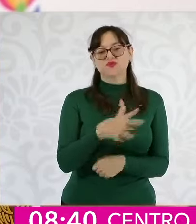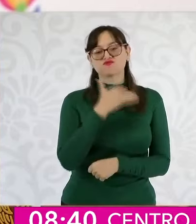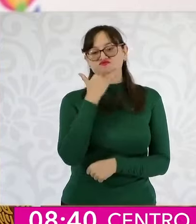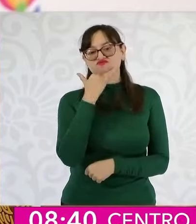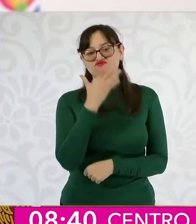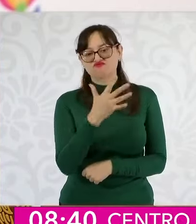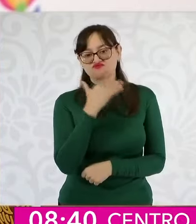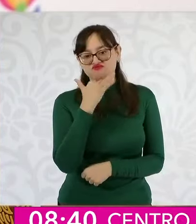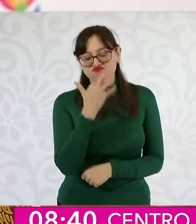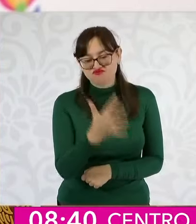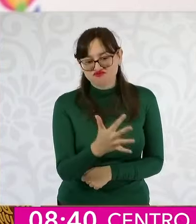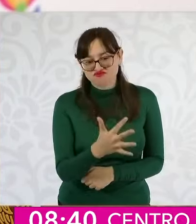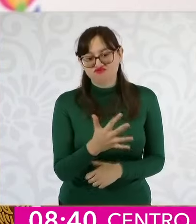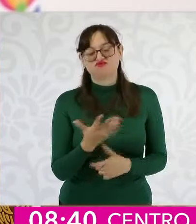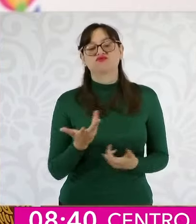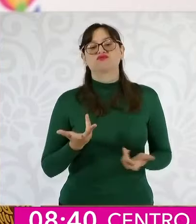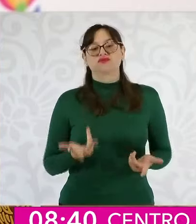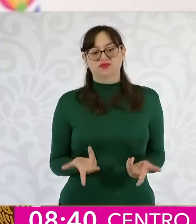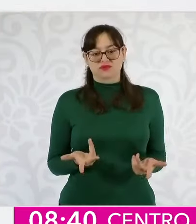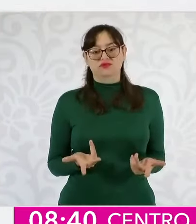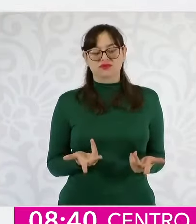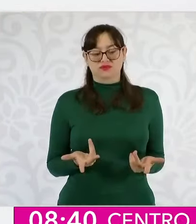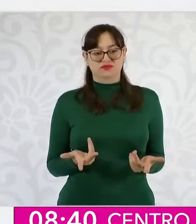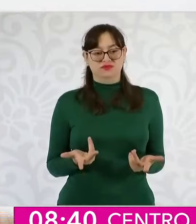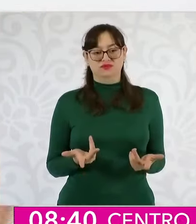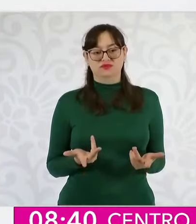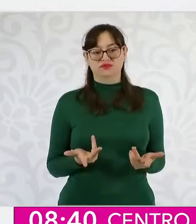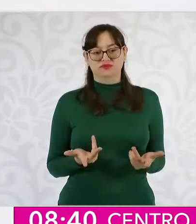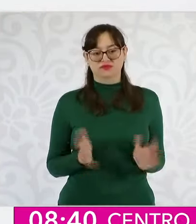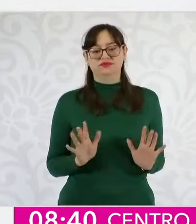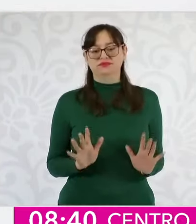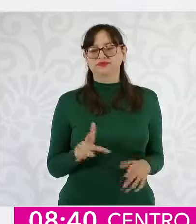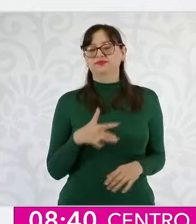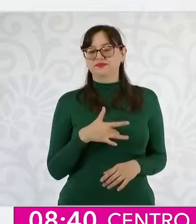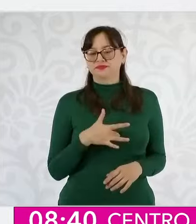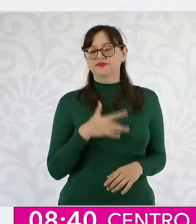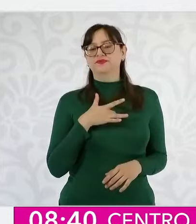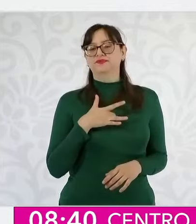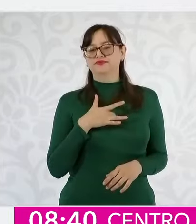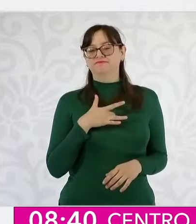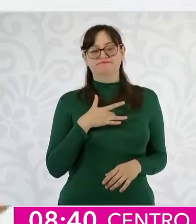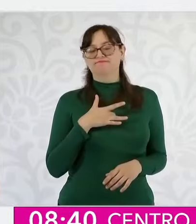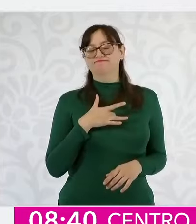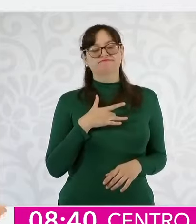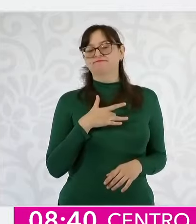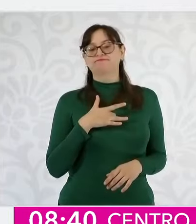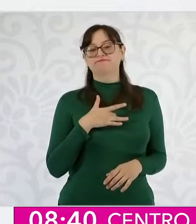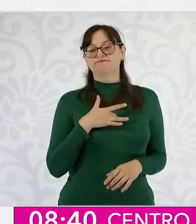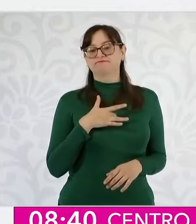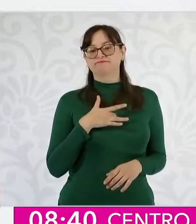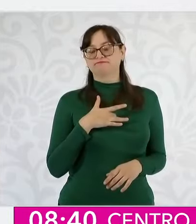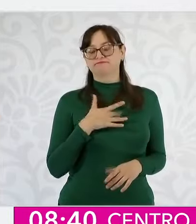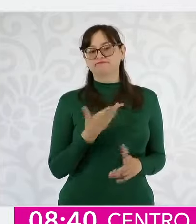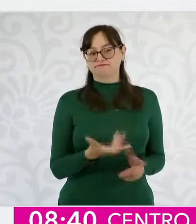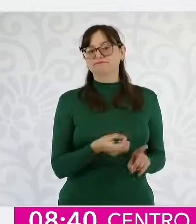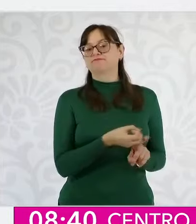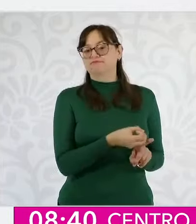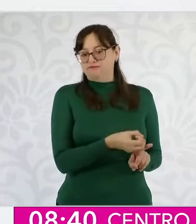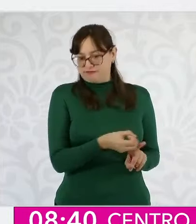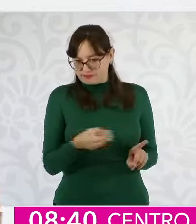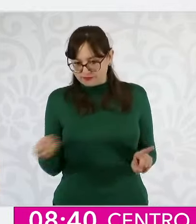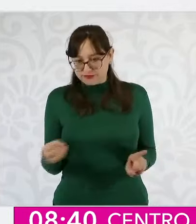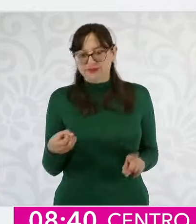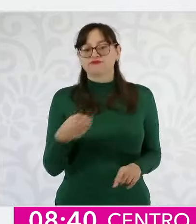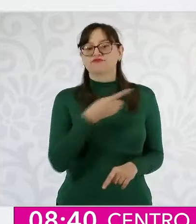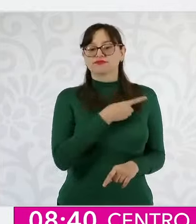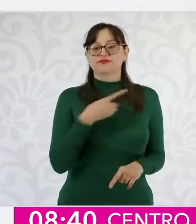corrupción en algunos casos o problemas en otro. Entonces, estamos poniendo orden, los empresarios,